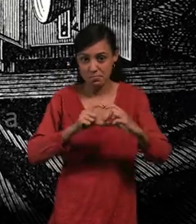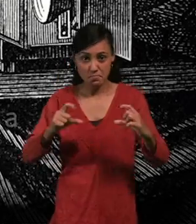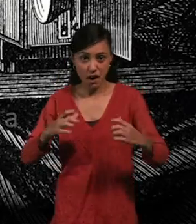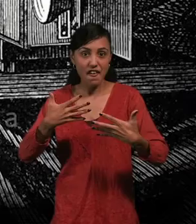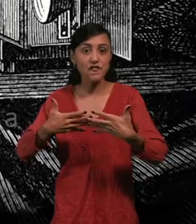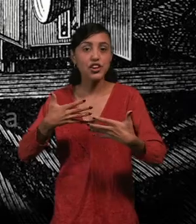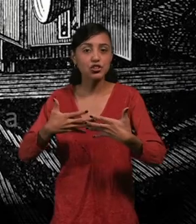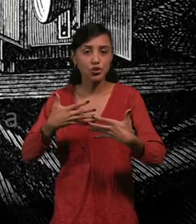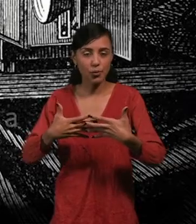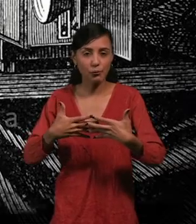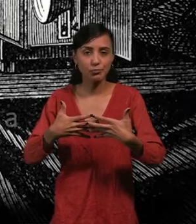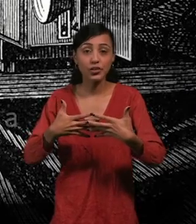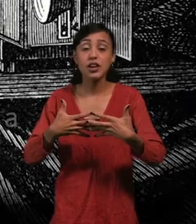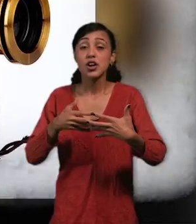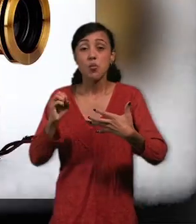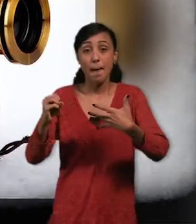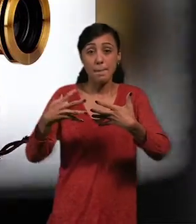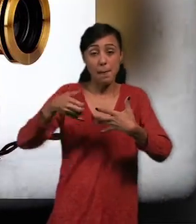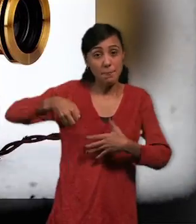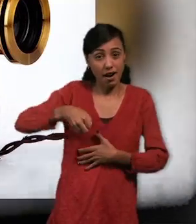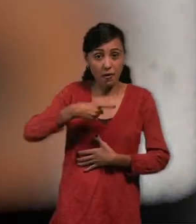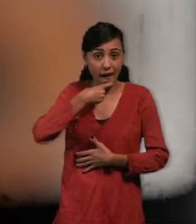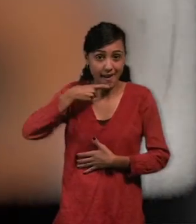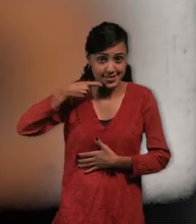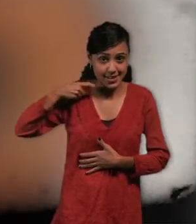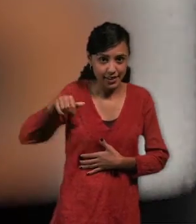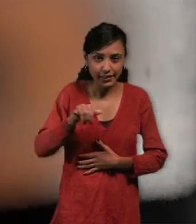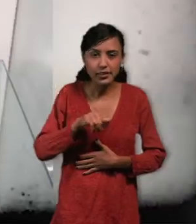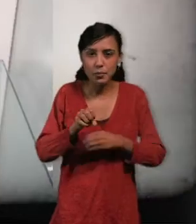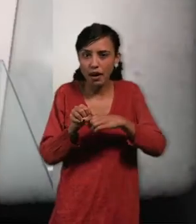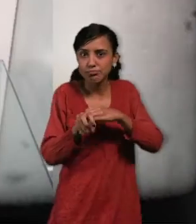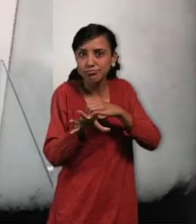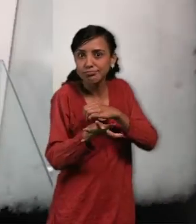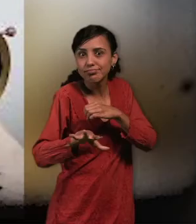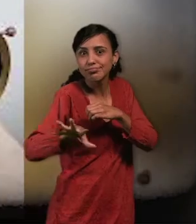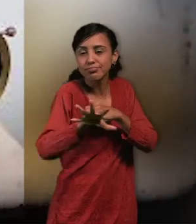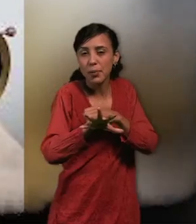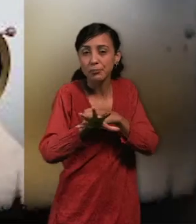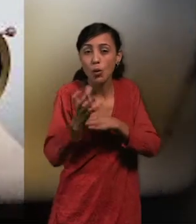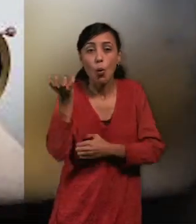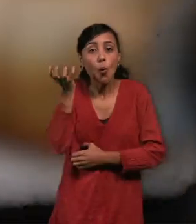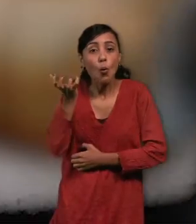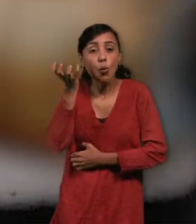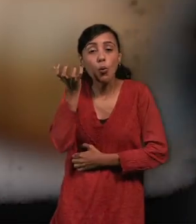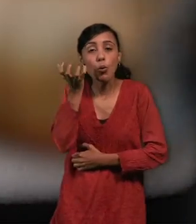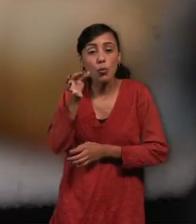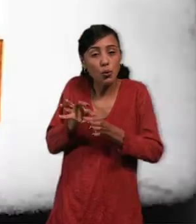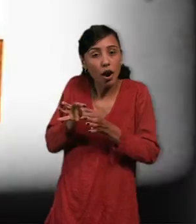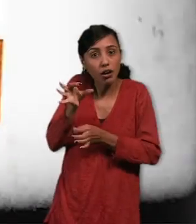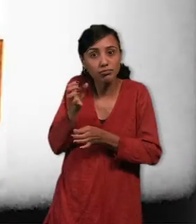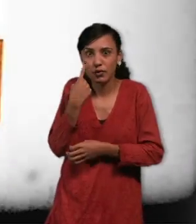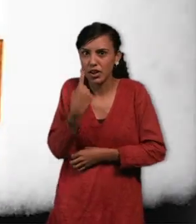vidrio. Estas se iluminaban con una lámpara de aceite para ser proyectadas al exterior. El humo de la lámpara era expulsado por una